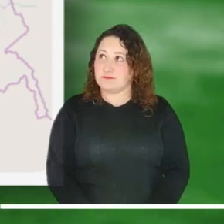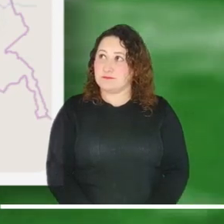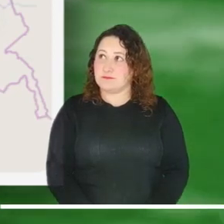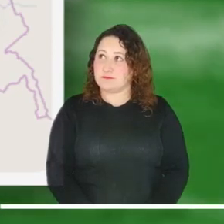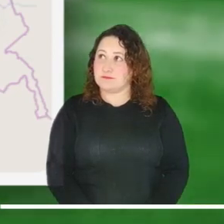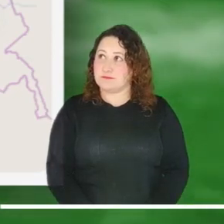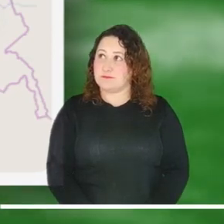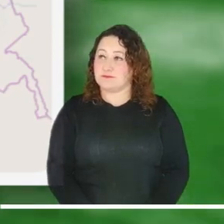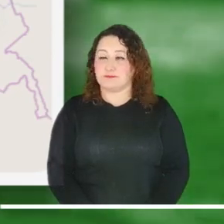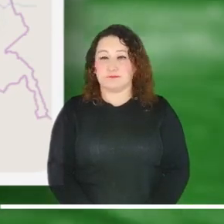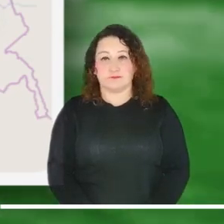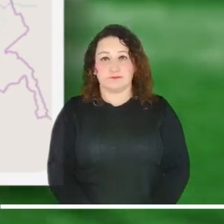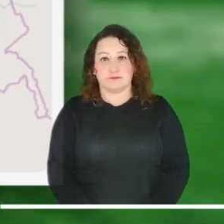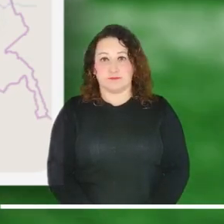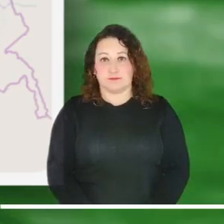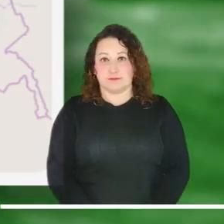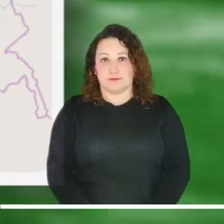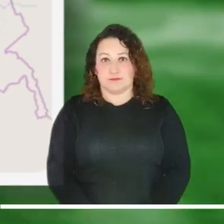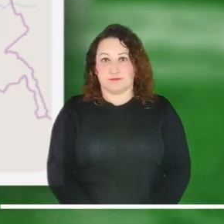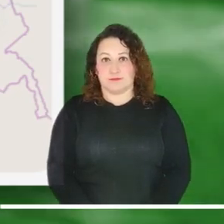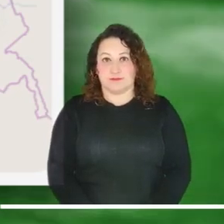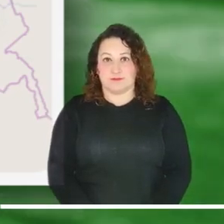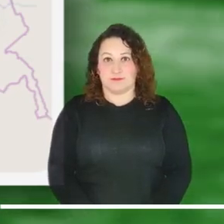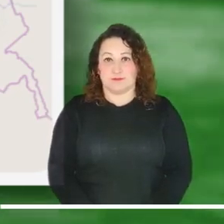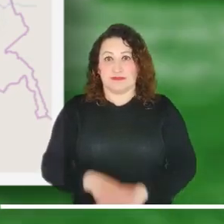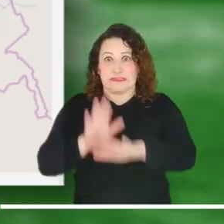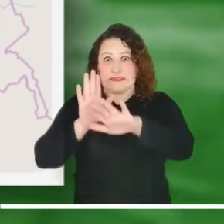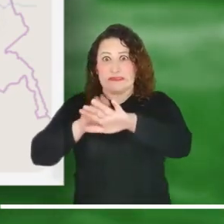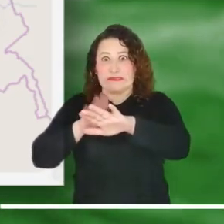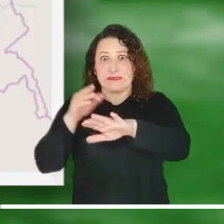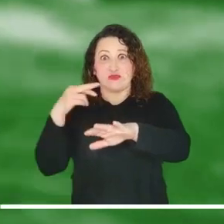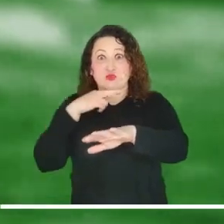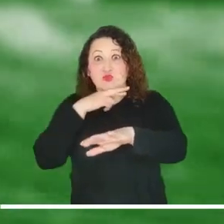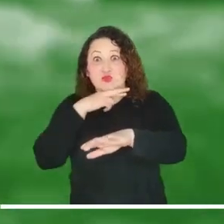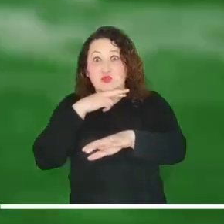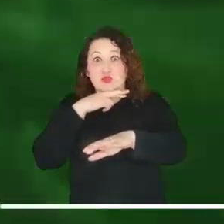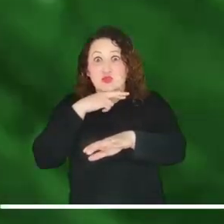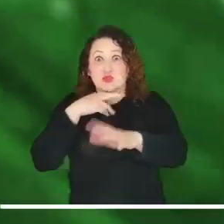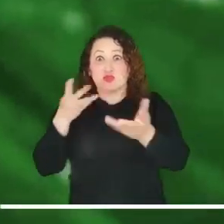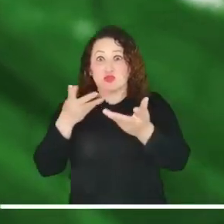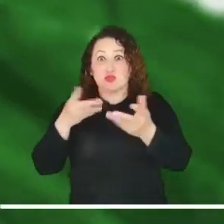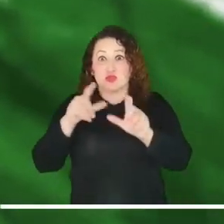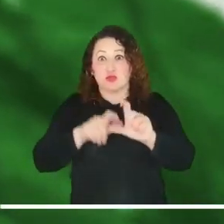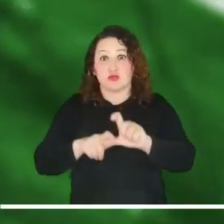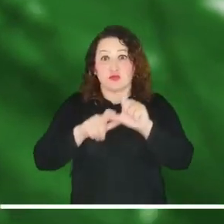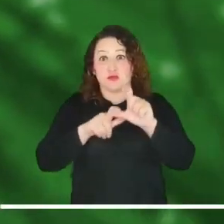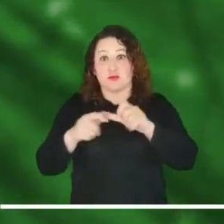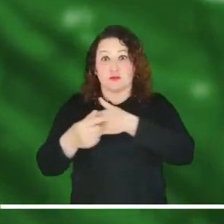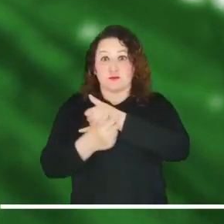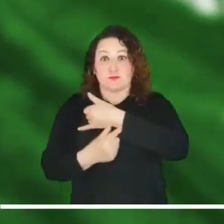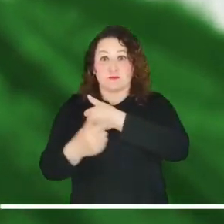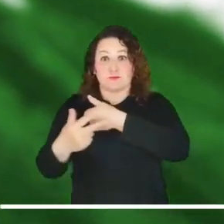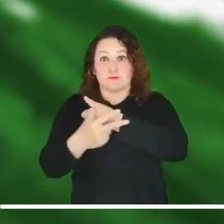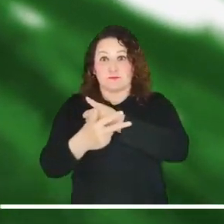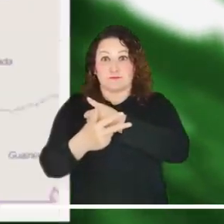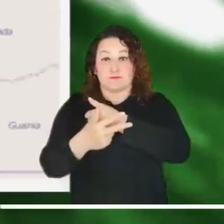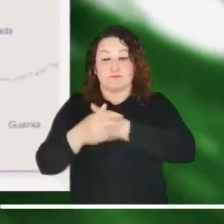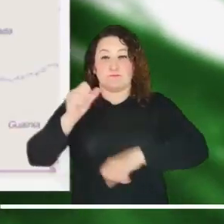sus afluentes. Se recomienda especial atención en los municipios de Cubará y Saravena.